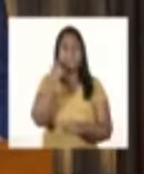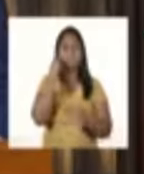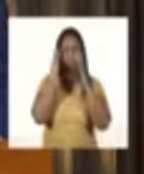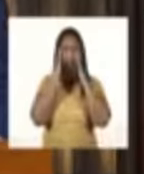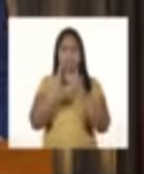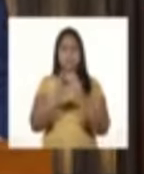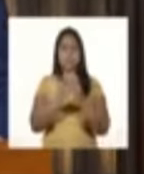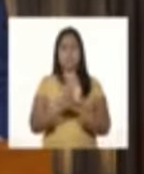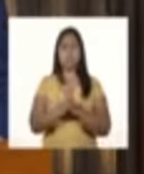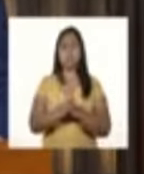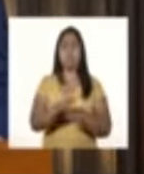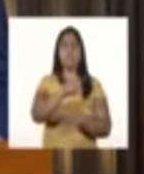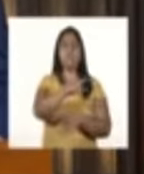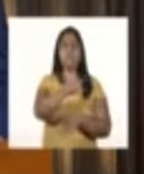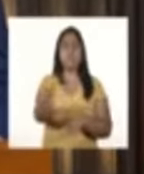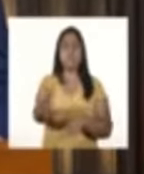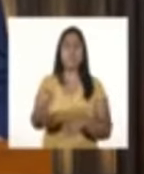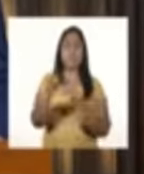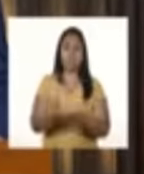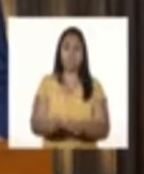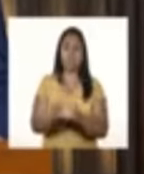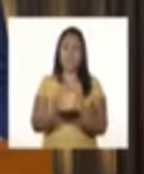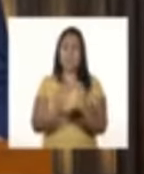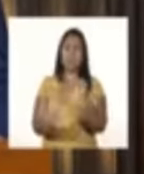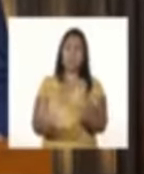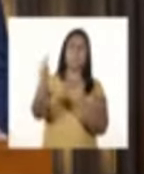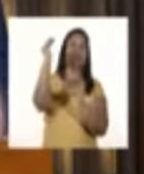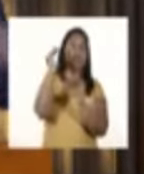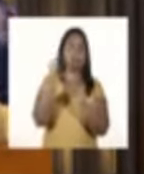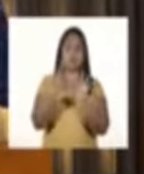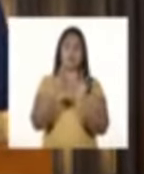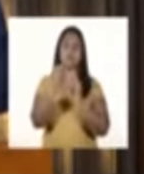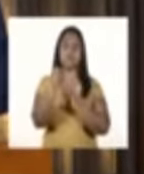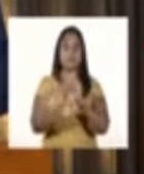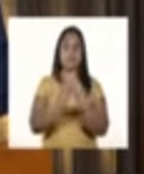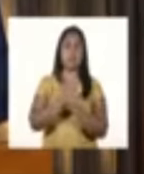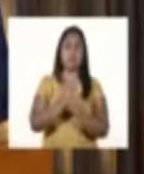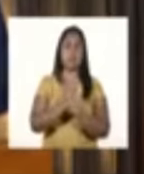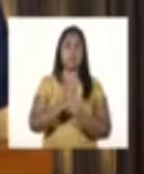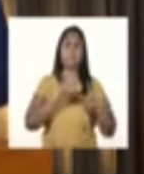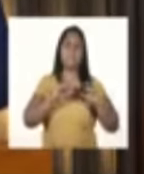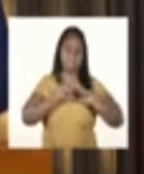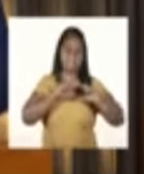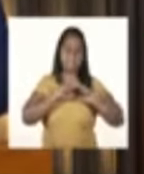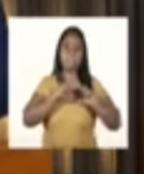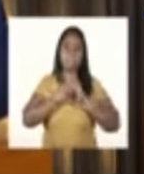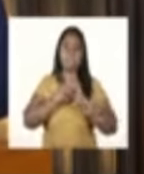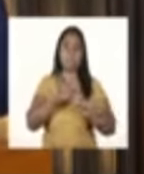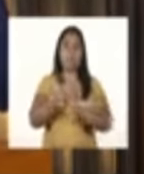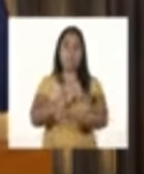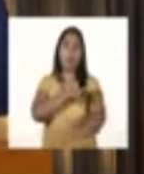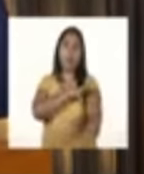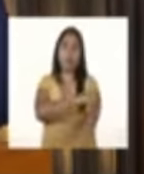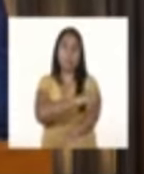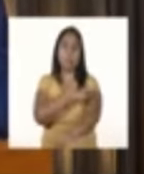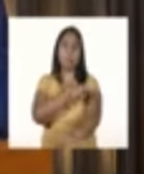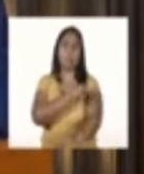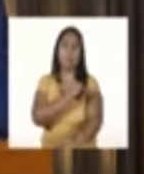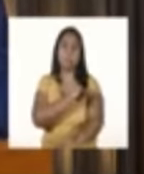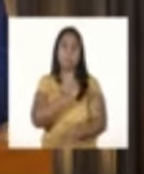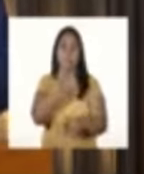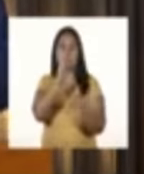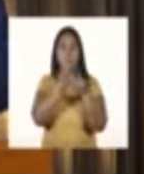Miren, las personas arriba de 60 años que tengan problemas en el corazón, que tengan hipertensión, que tengan